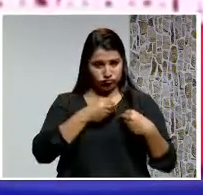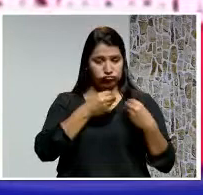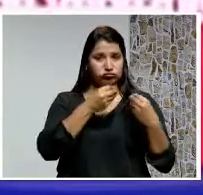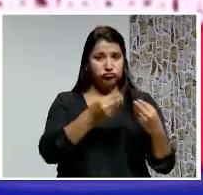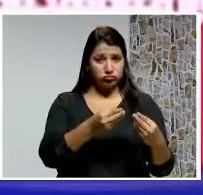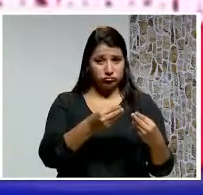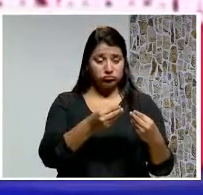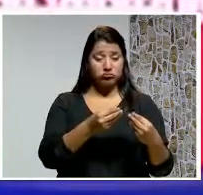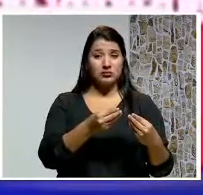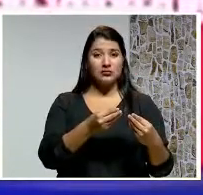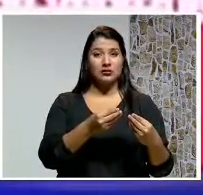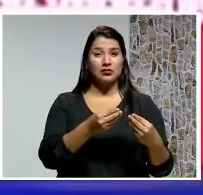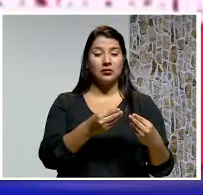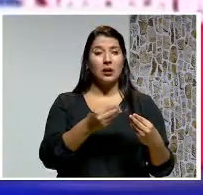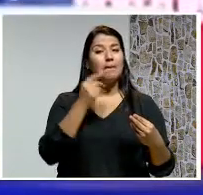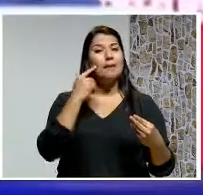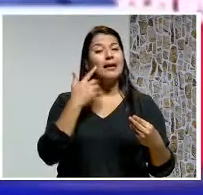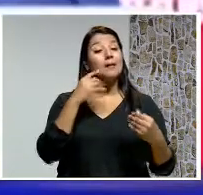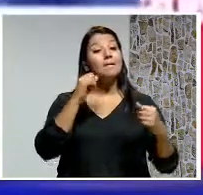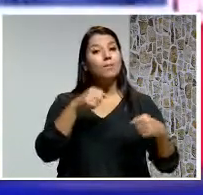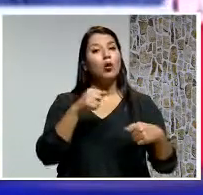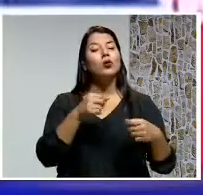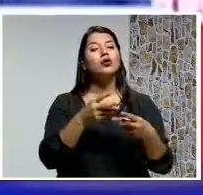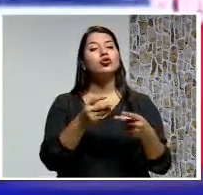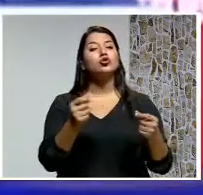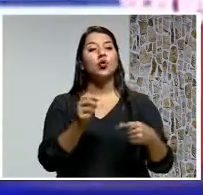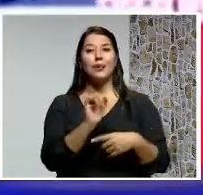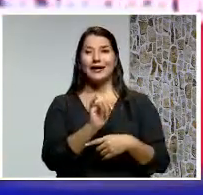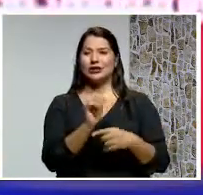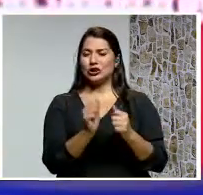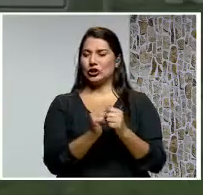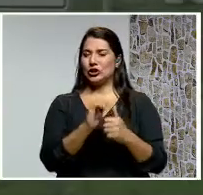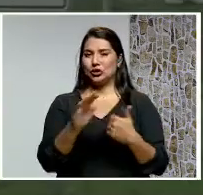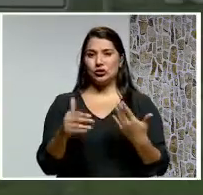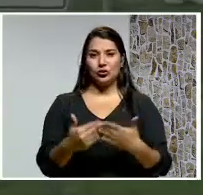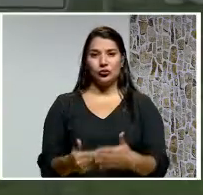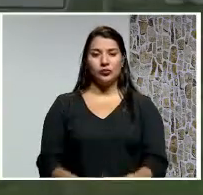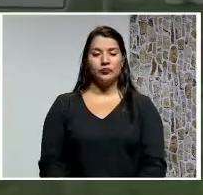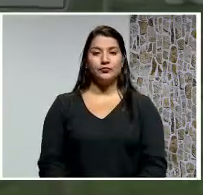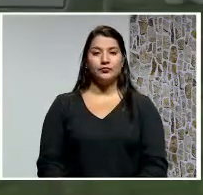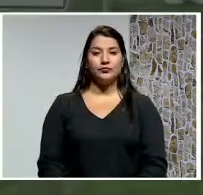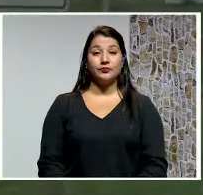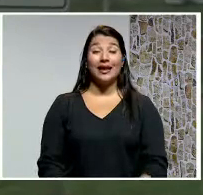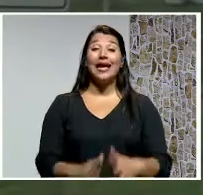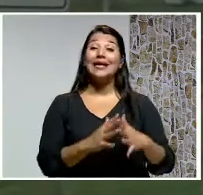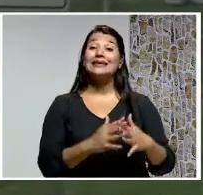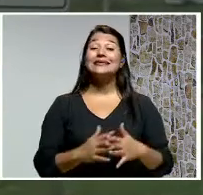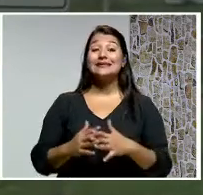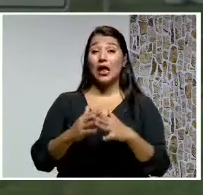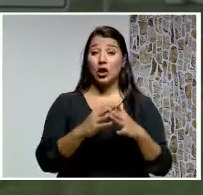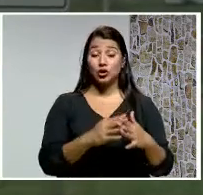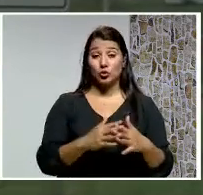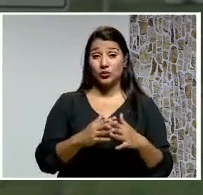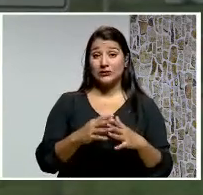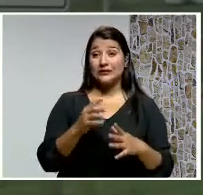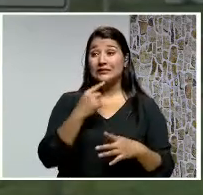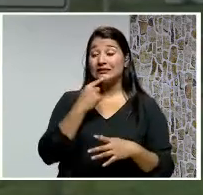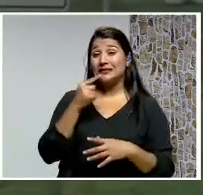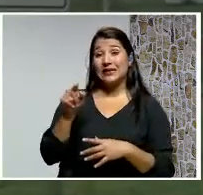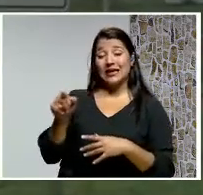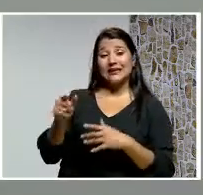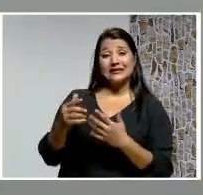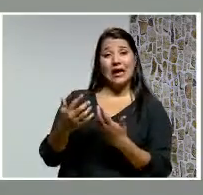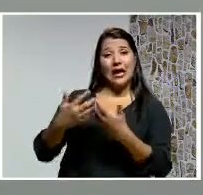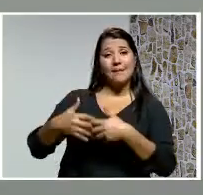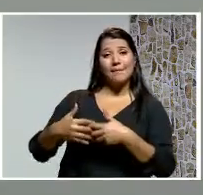la nación para entrarle a PDVSA con todo. Estados Unidos acusa a la filial de Rosneft de